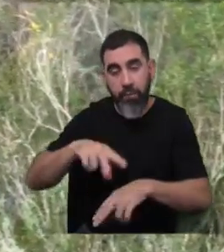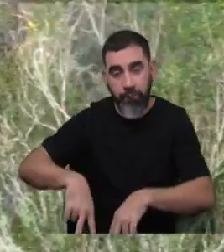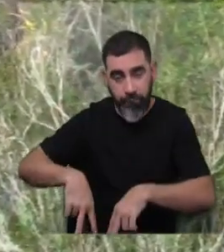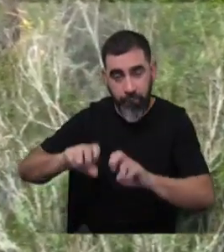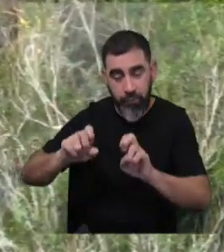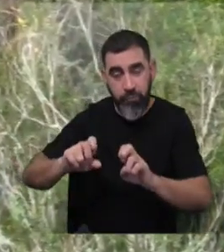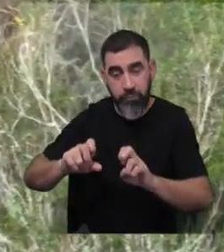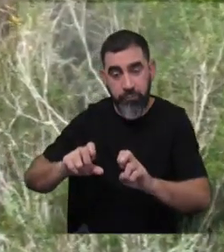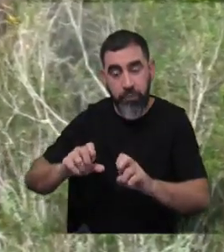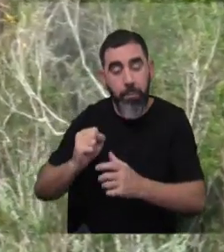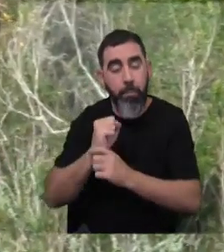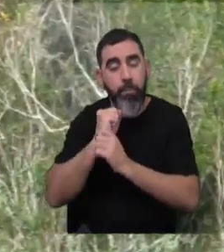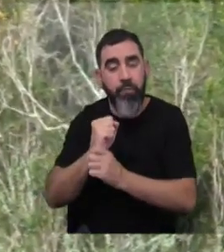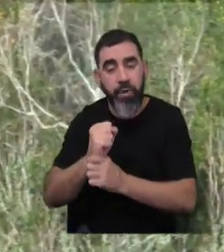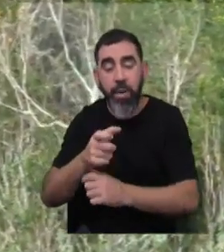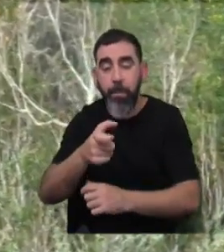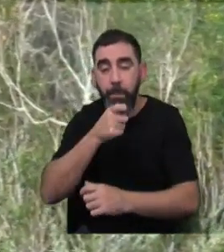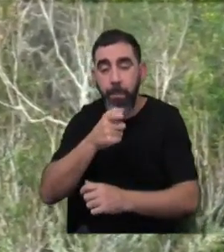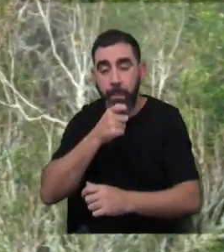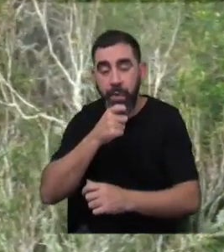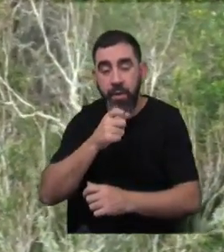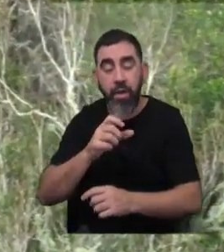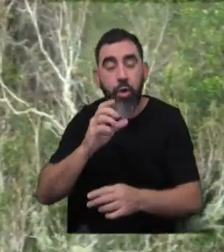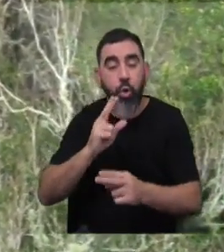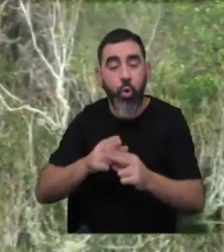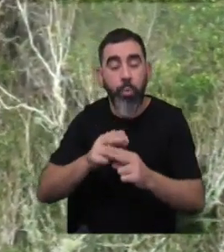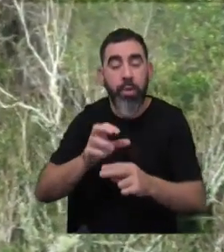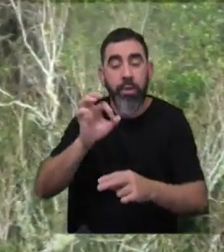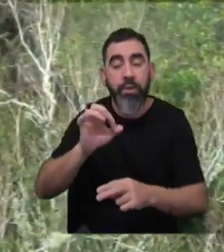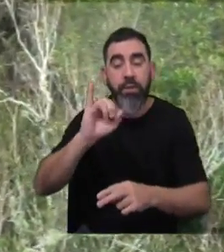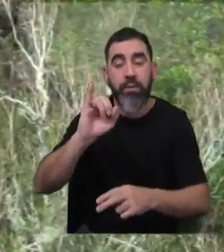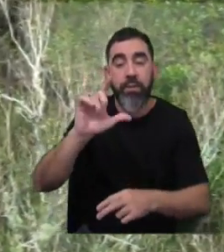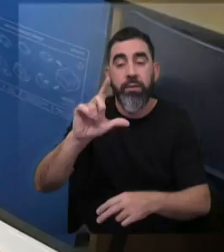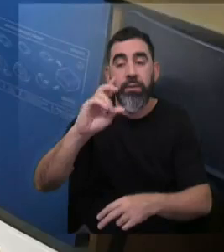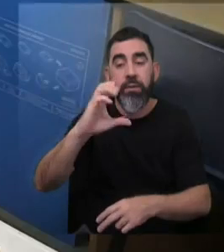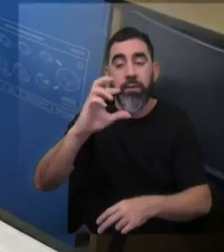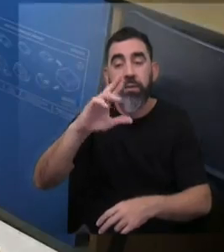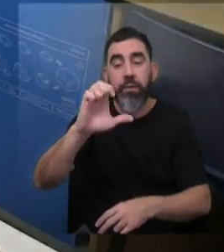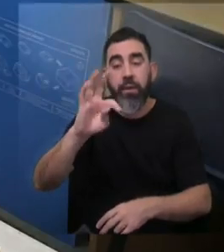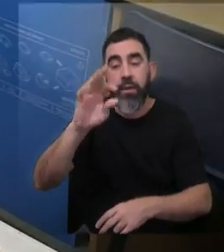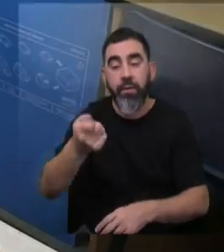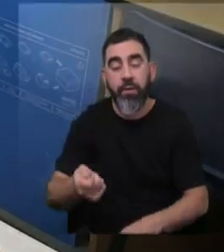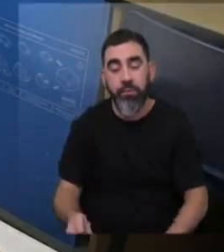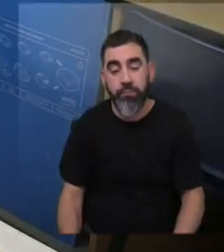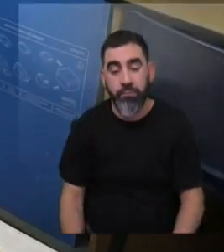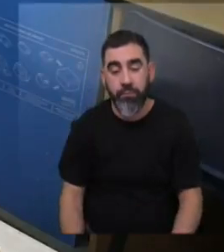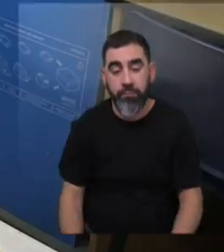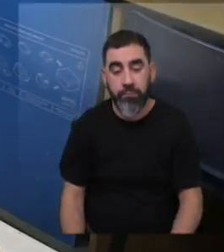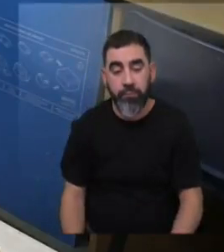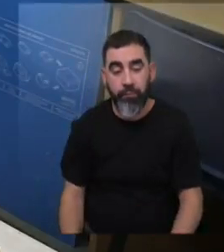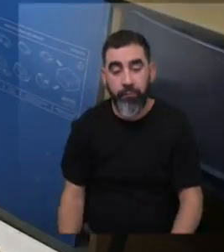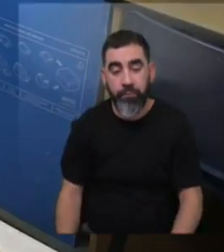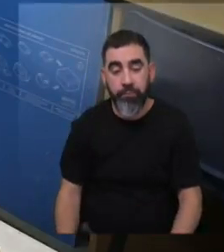tenían una preferencia por esta roca que se llama silcreta, que es muy característica. ¿Y acá cuál sería la silcreta? Acá sería estas